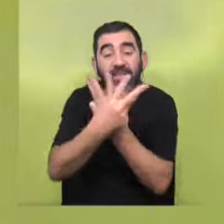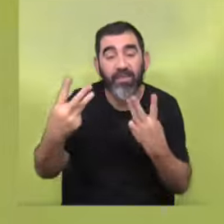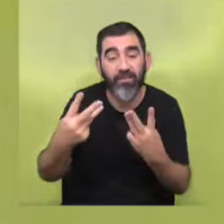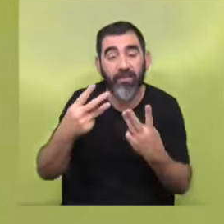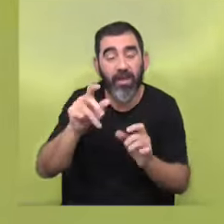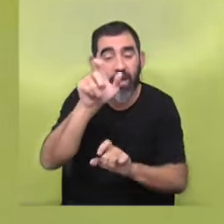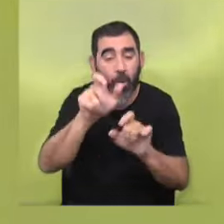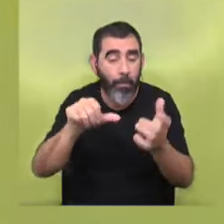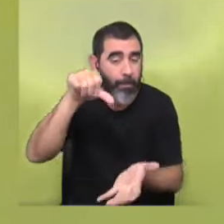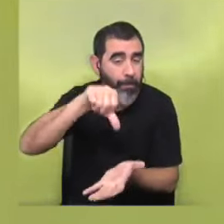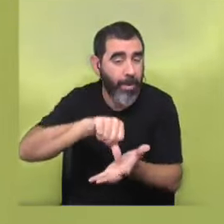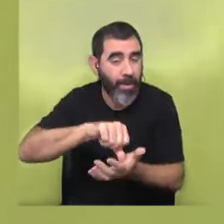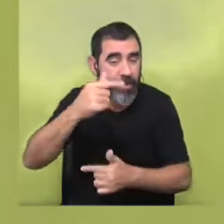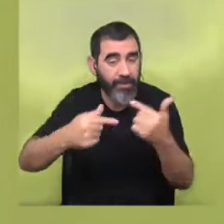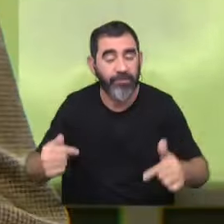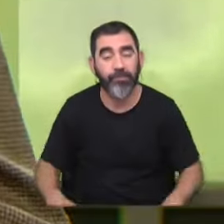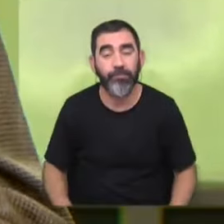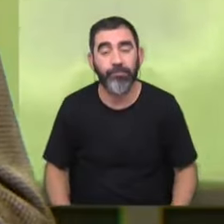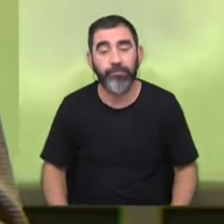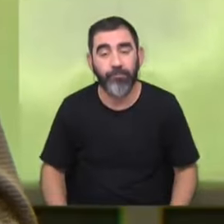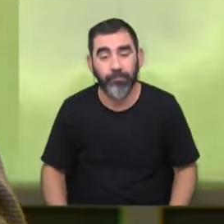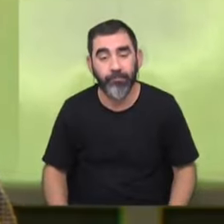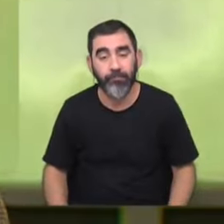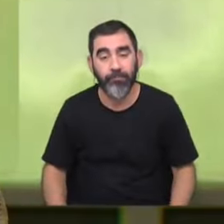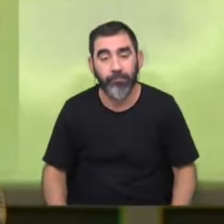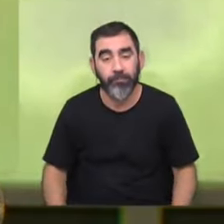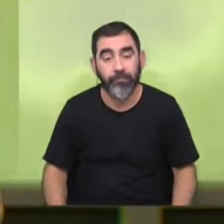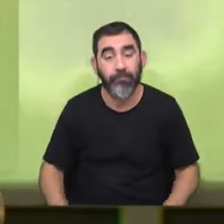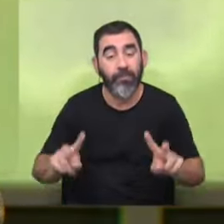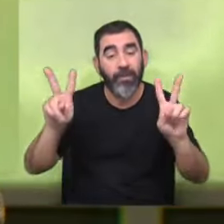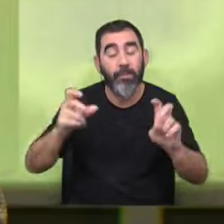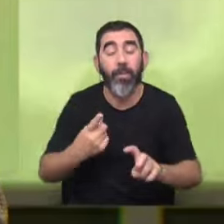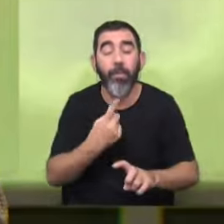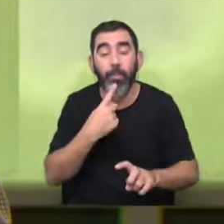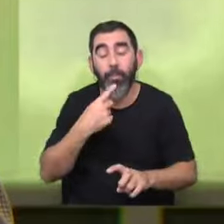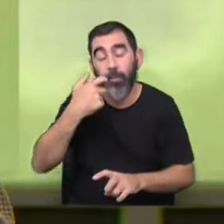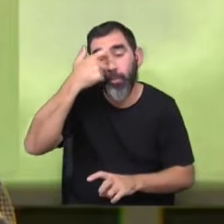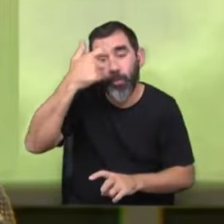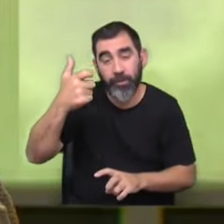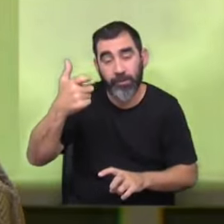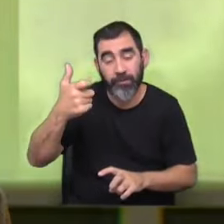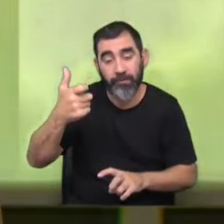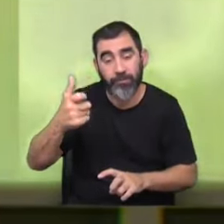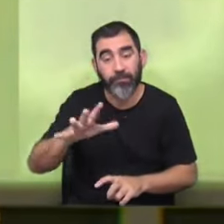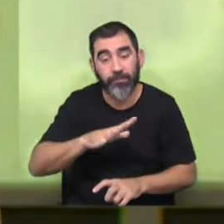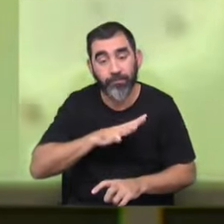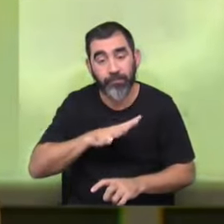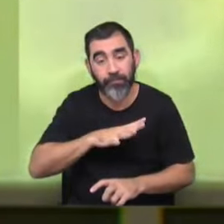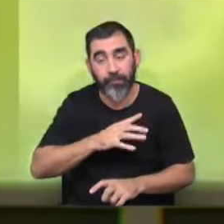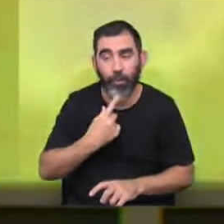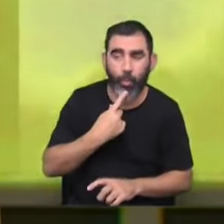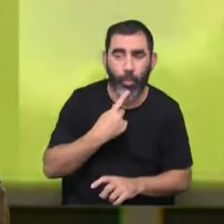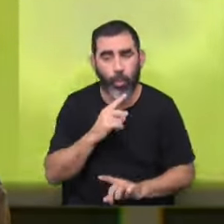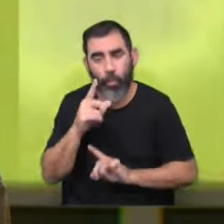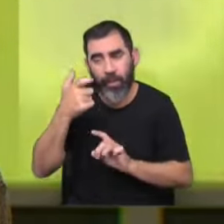pueblos, en los países. Claro. Quienes venimos, además del tema de la política científica, tenemos esta duda, ¿no?,